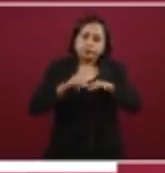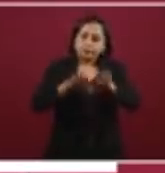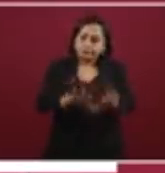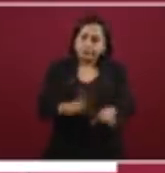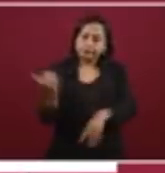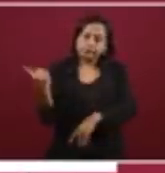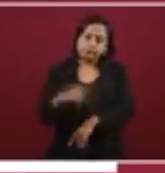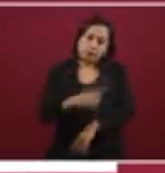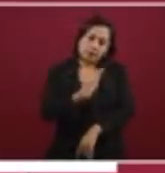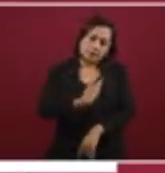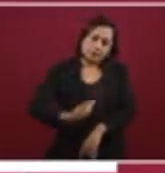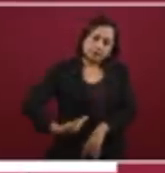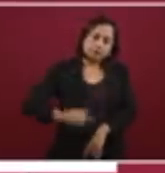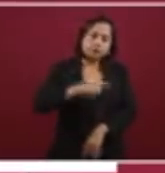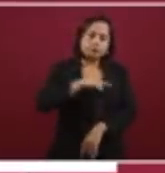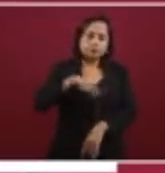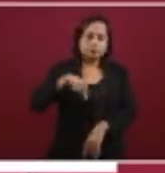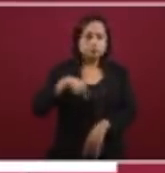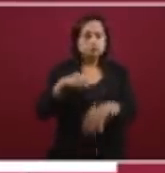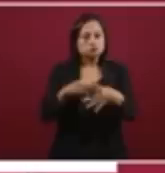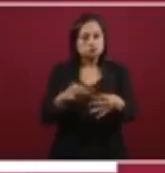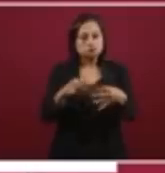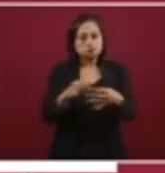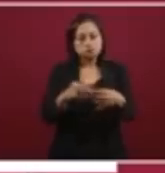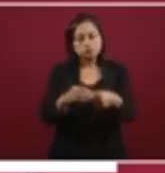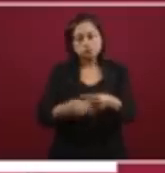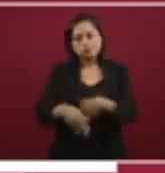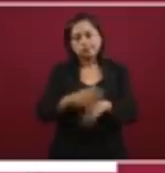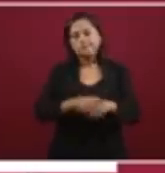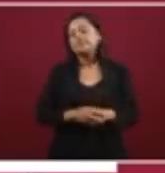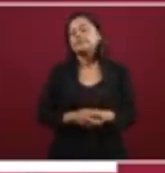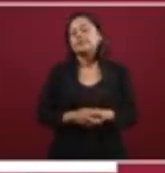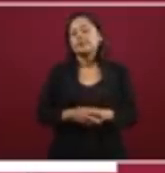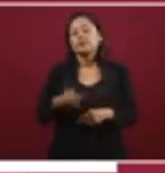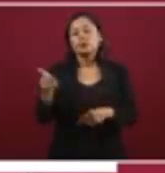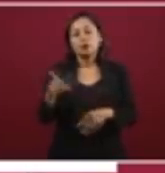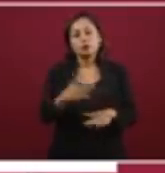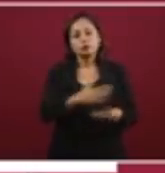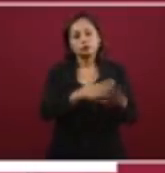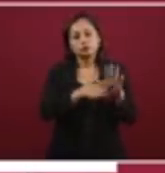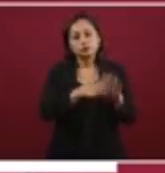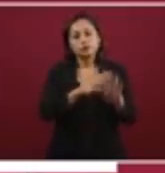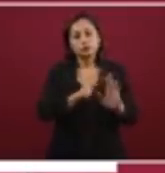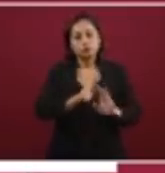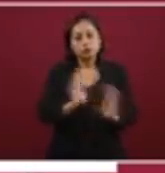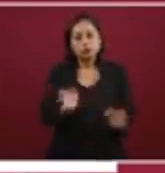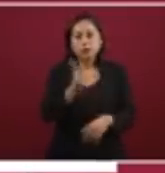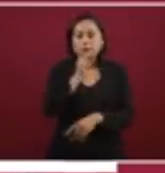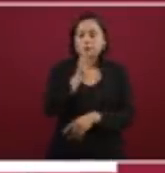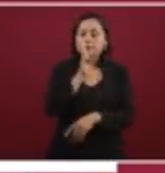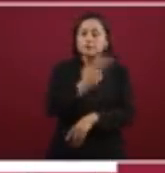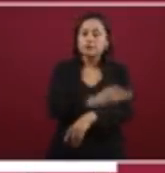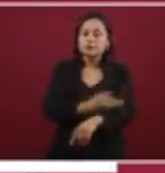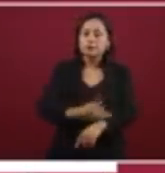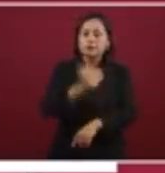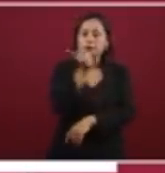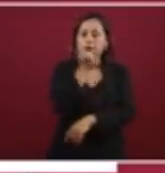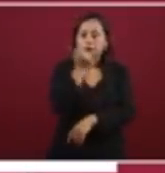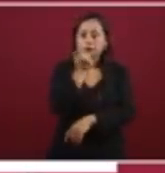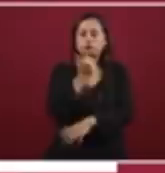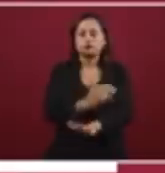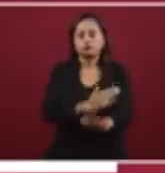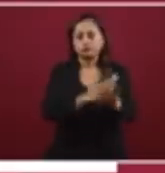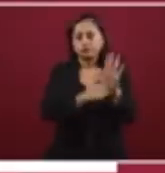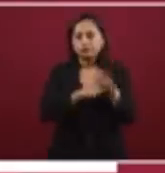de manera regular se ha comprometido a tener reuniones regulares con los padres de familia en la próxima en el mes